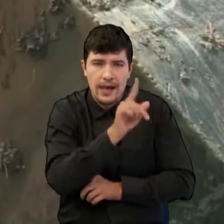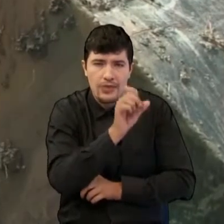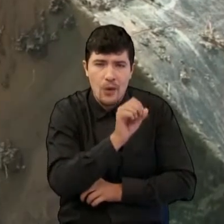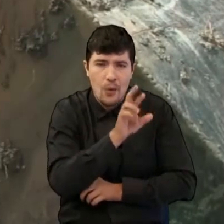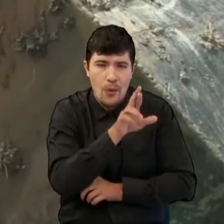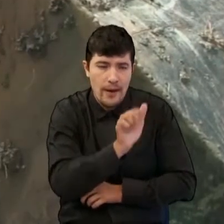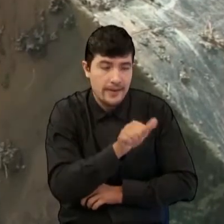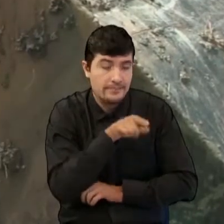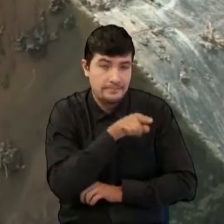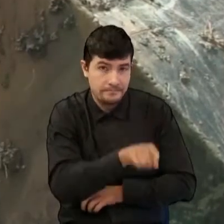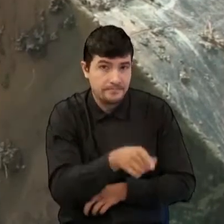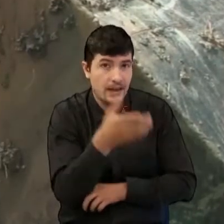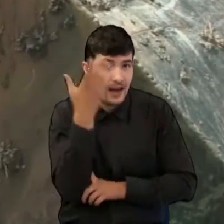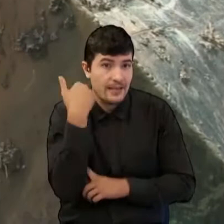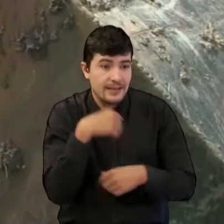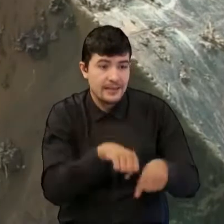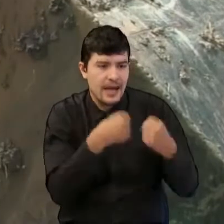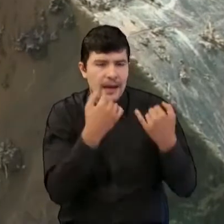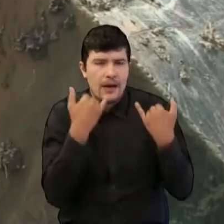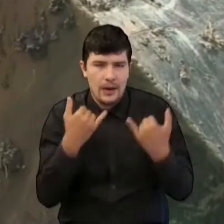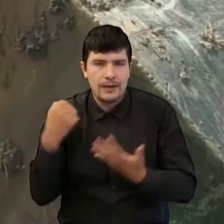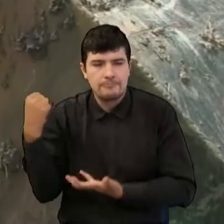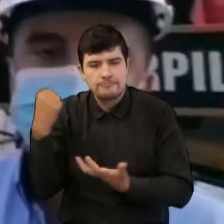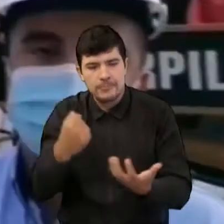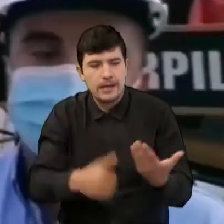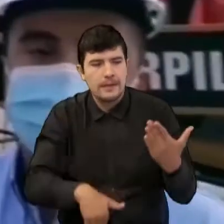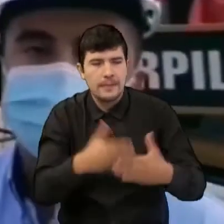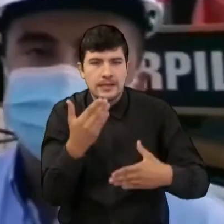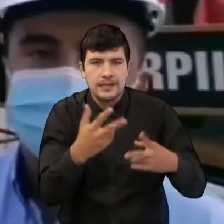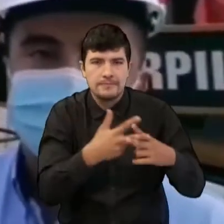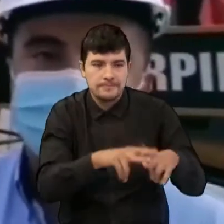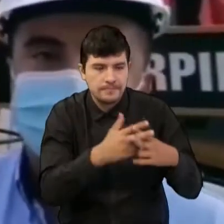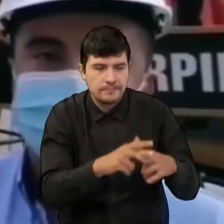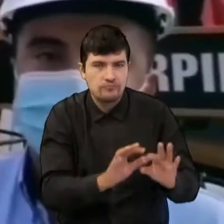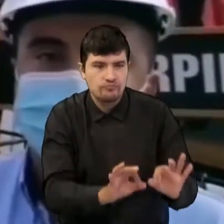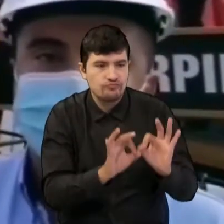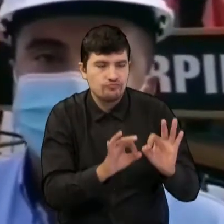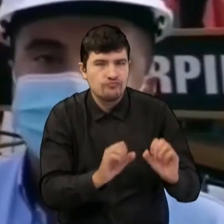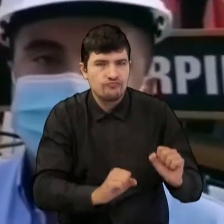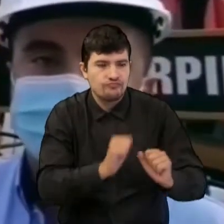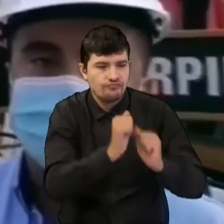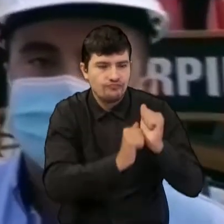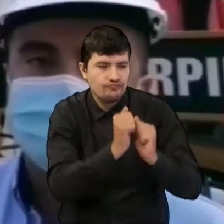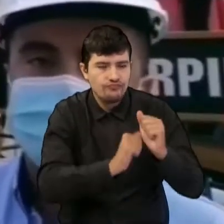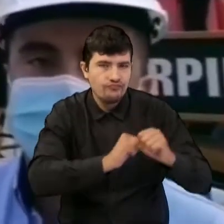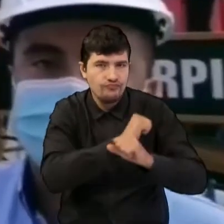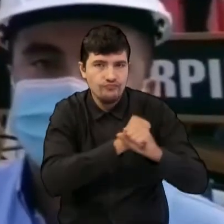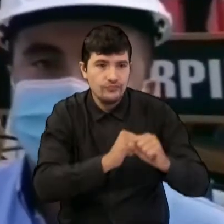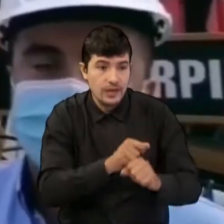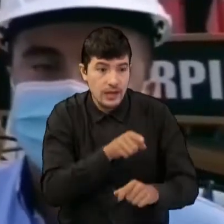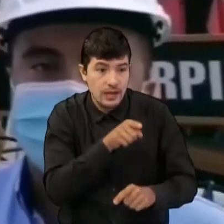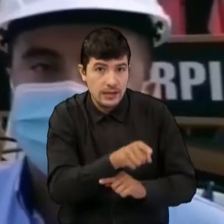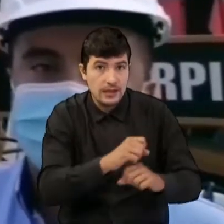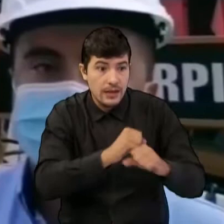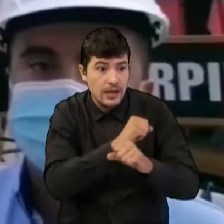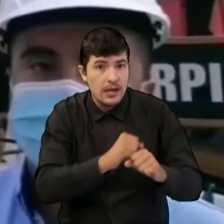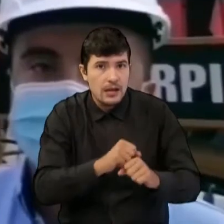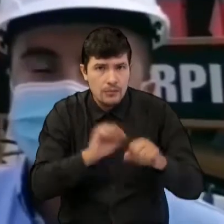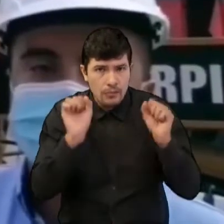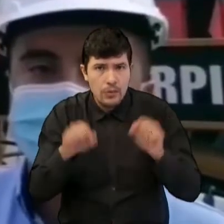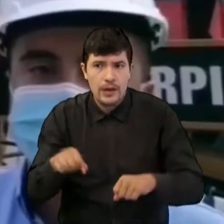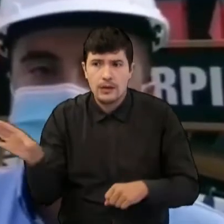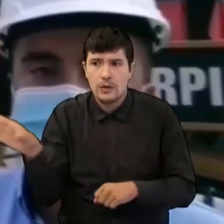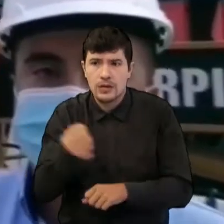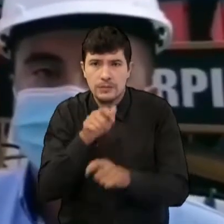ameritó la inversión para ponerla a trabajar de esta máquina que a disposición de todos los barbos años para